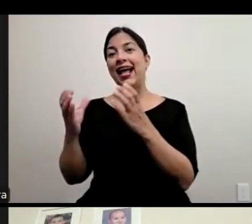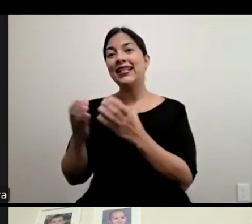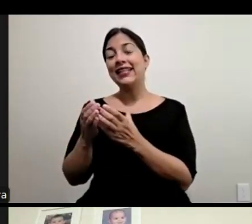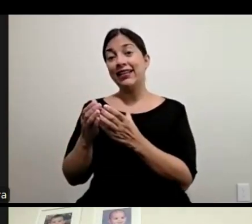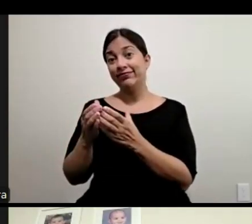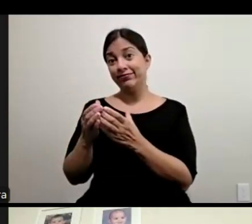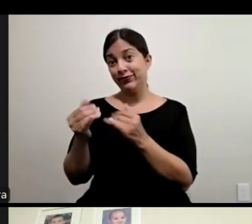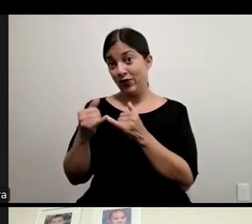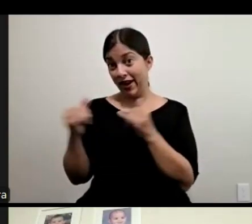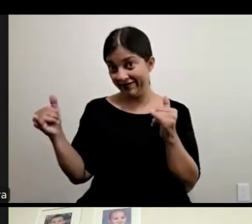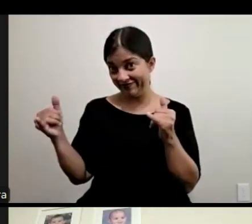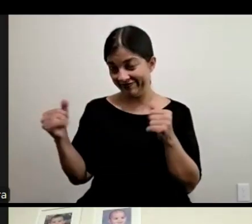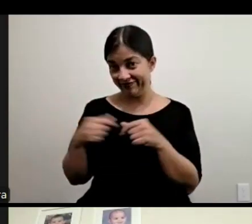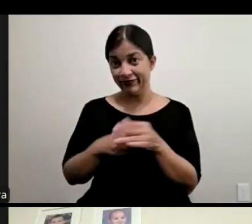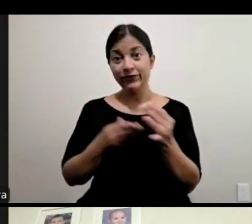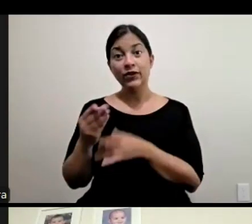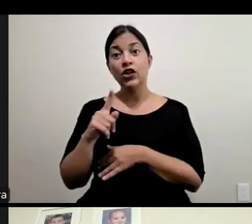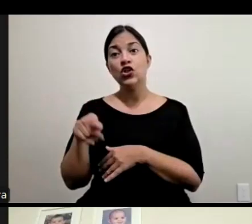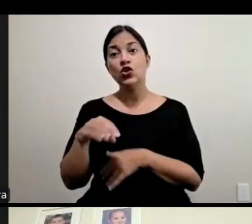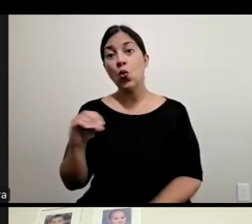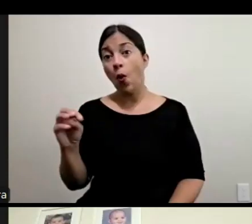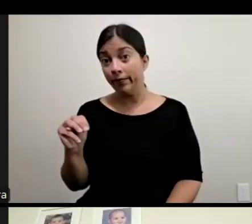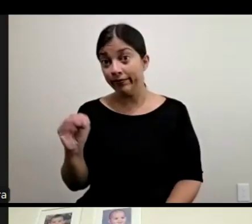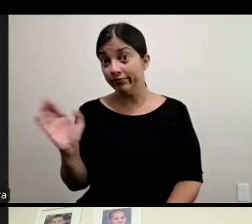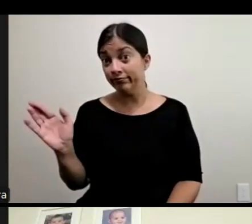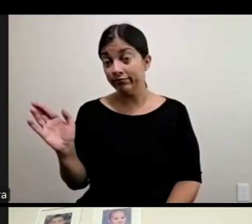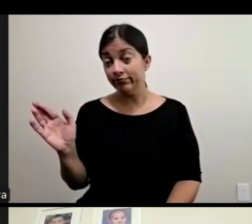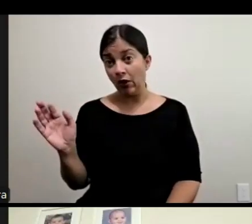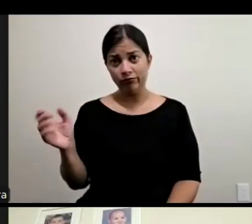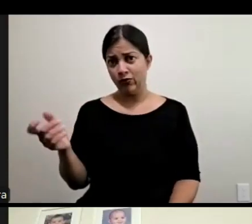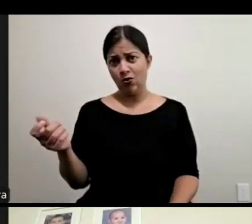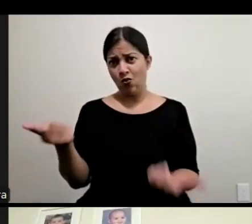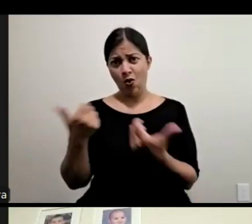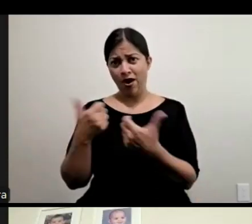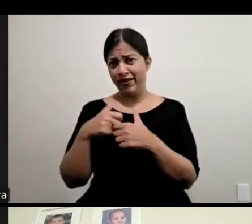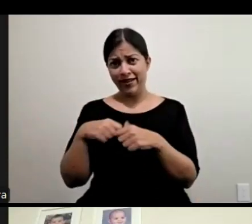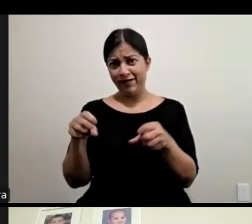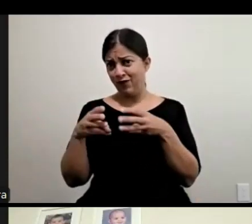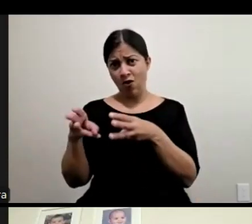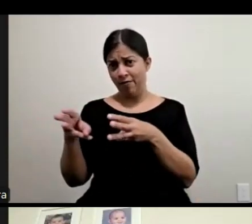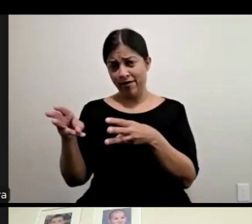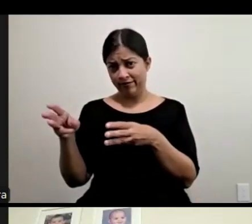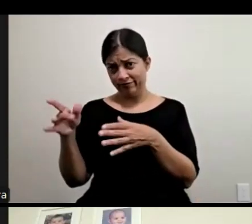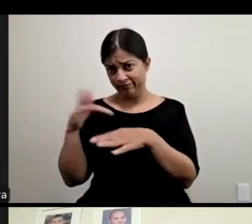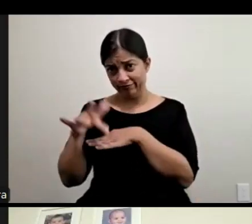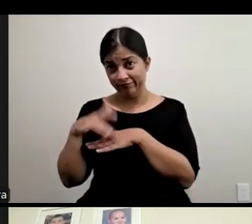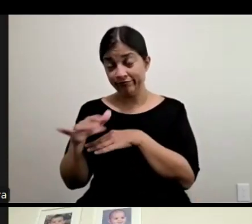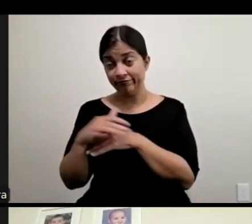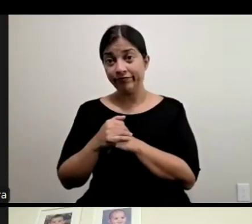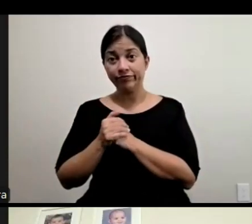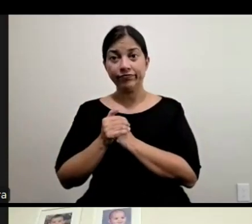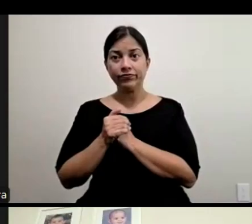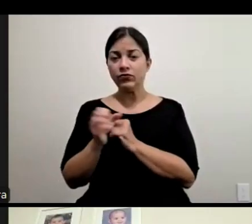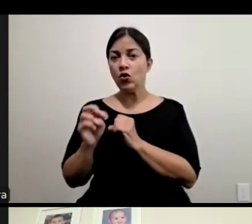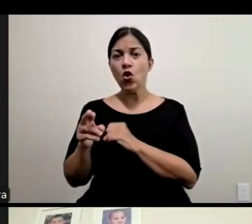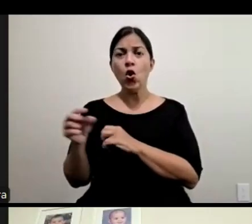Por Zoom o, no sé, cualquier plataforma que ellos tuvieran, ¿no? Entonces, Google Classroom, por